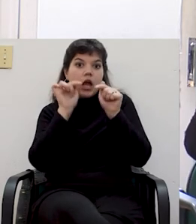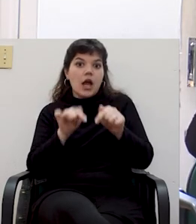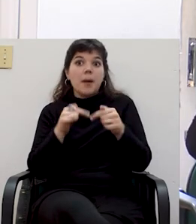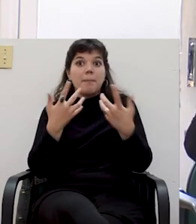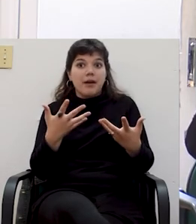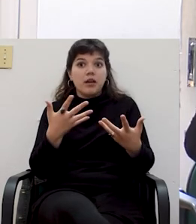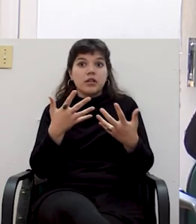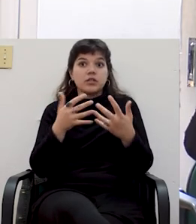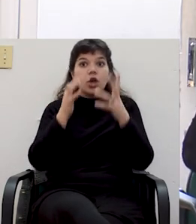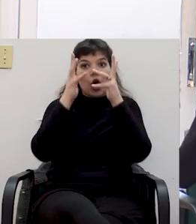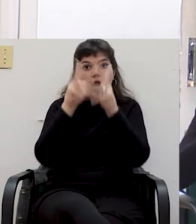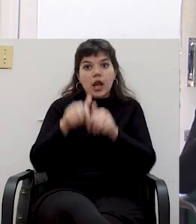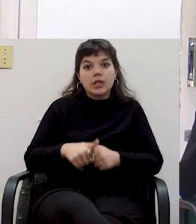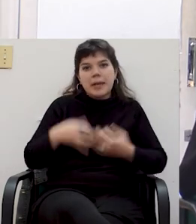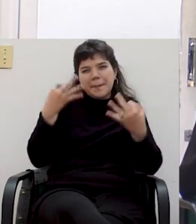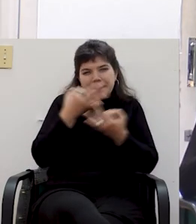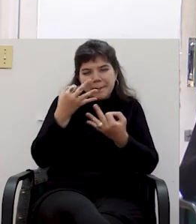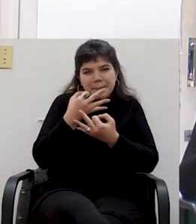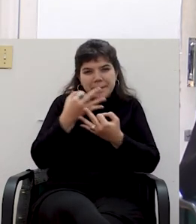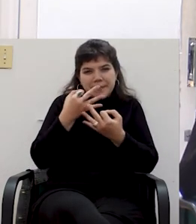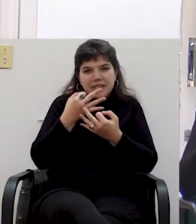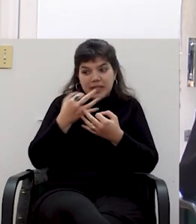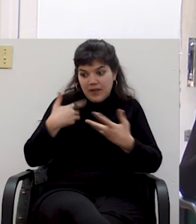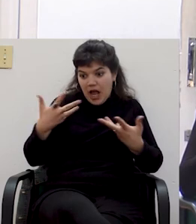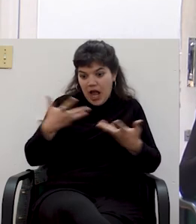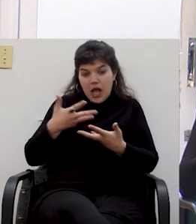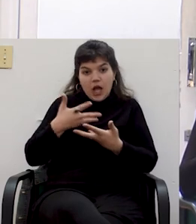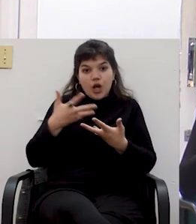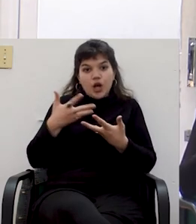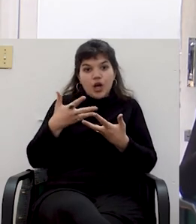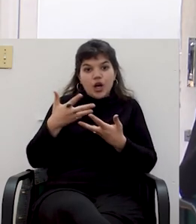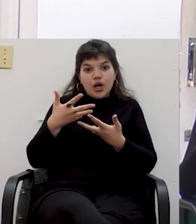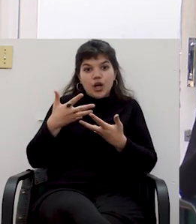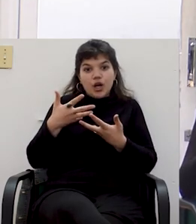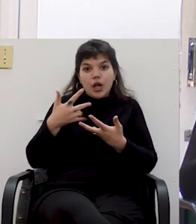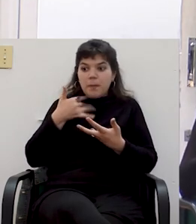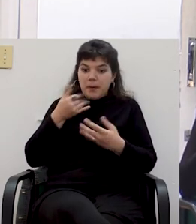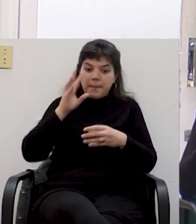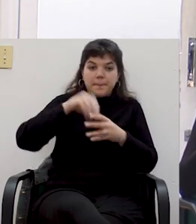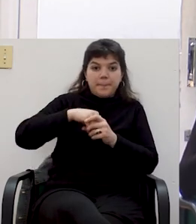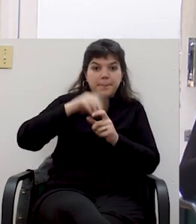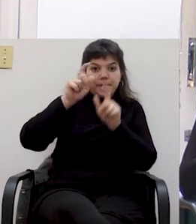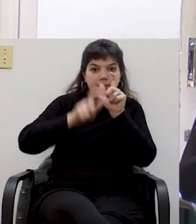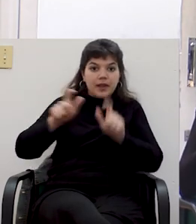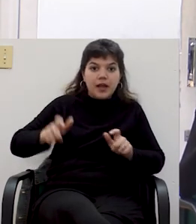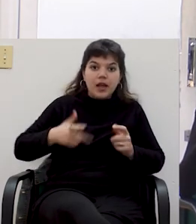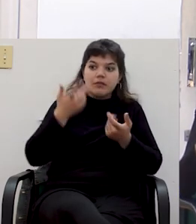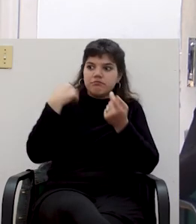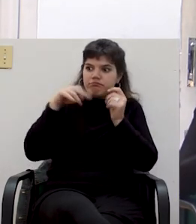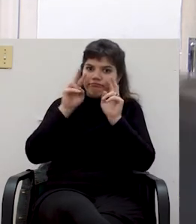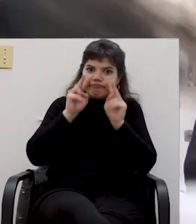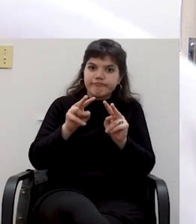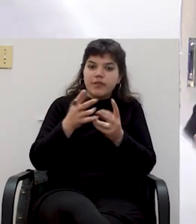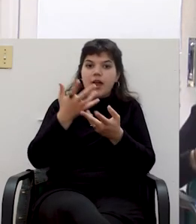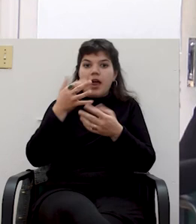organización particular de nuestros tiempos. Hay integrantes de la universidad que se dedican a la enseñanza, hay integrantes